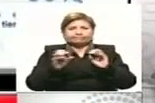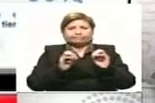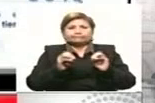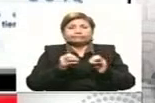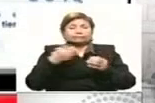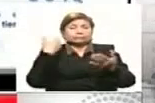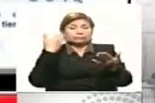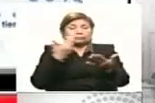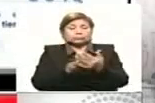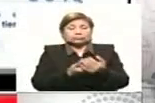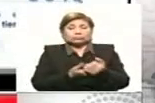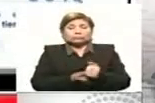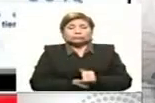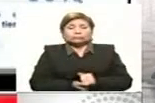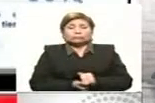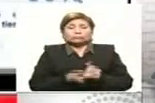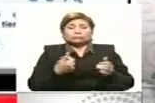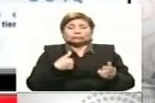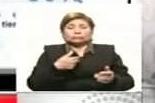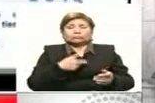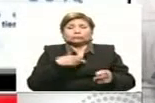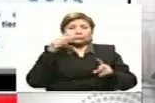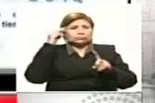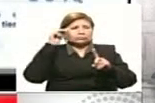al llegar esta gestión.